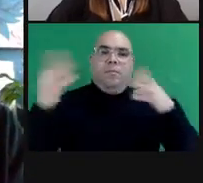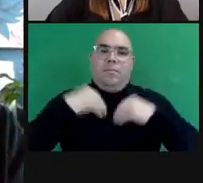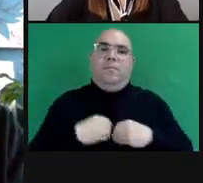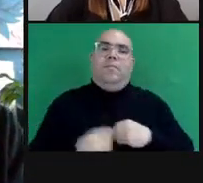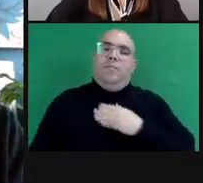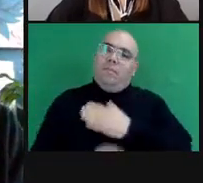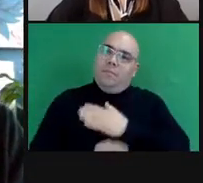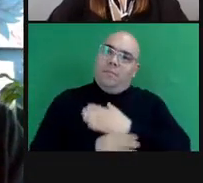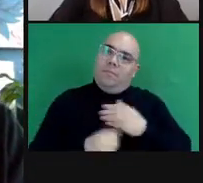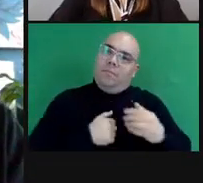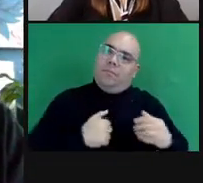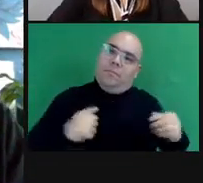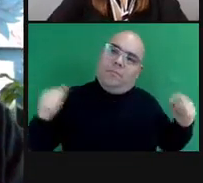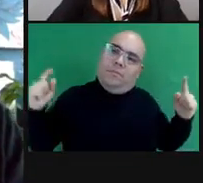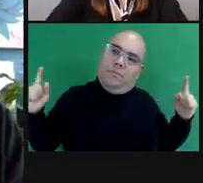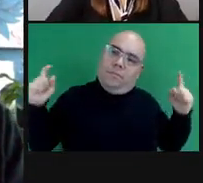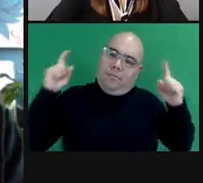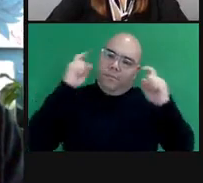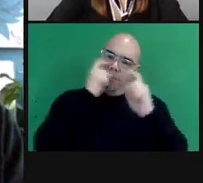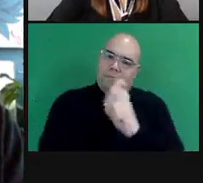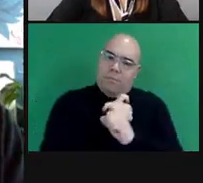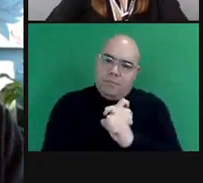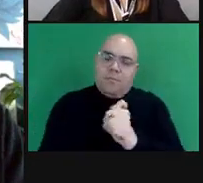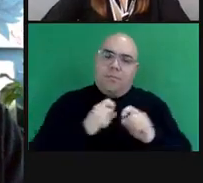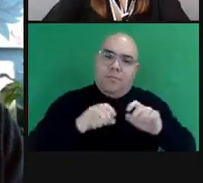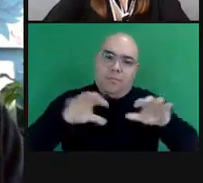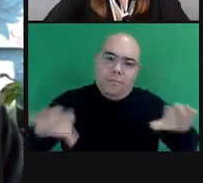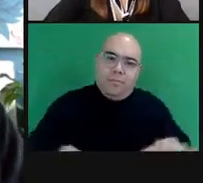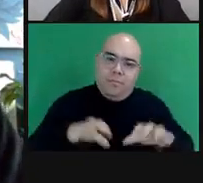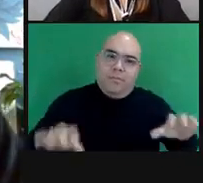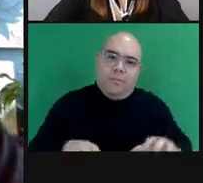y repensando el accionar.